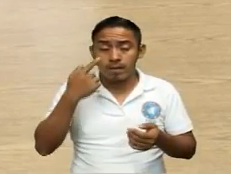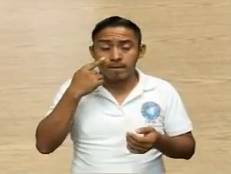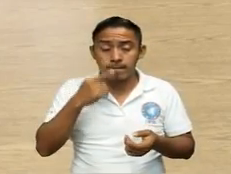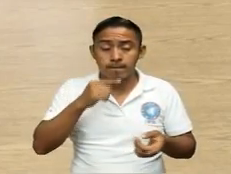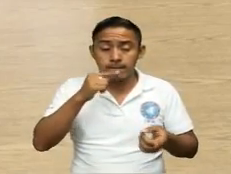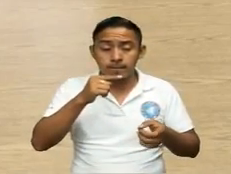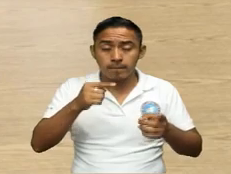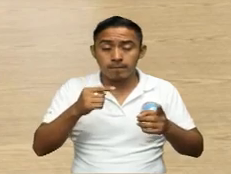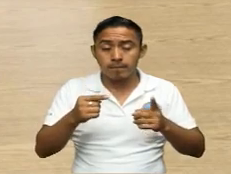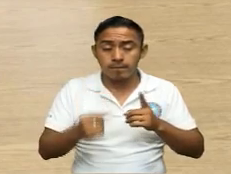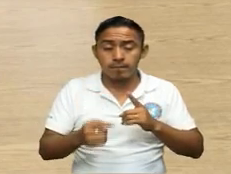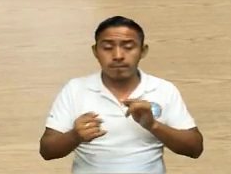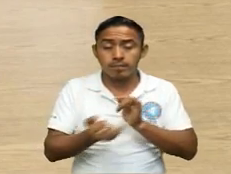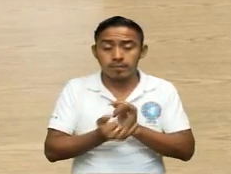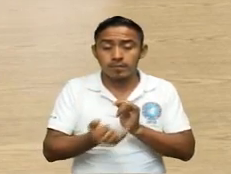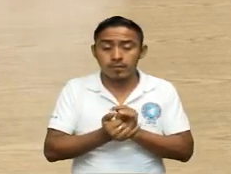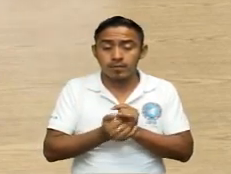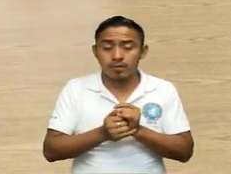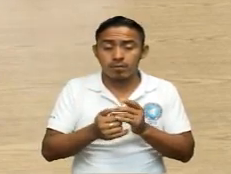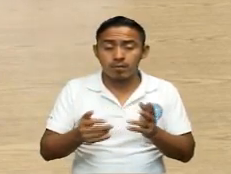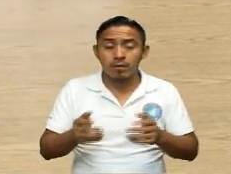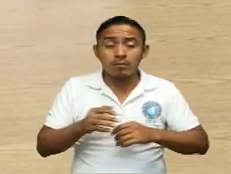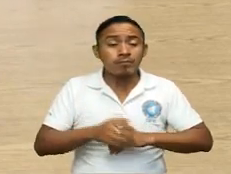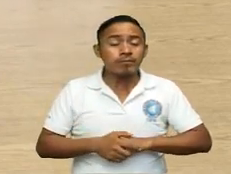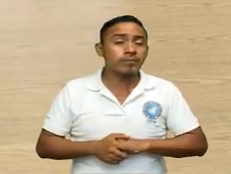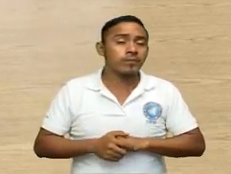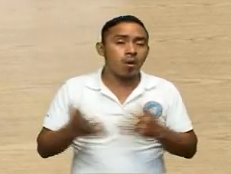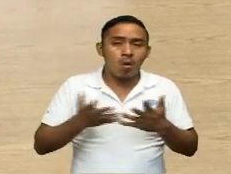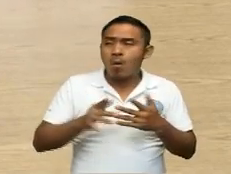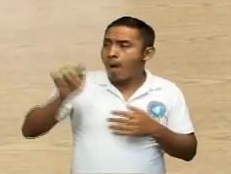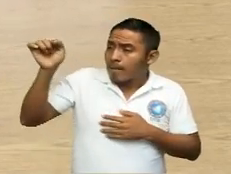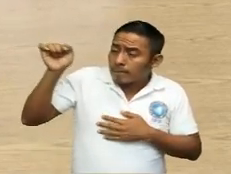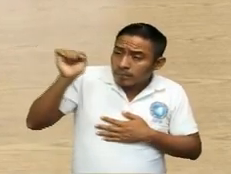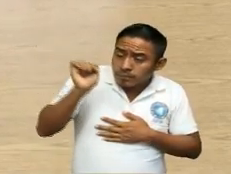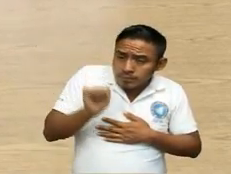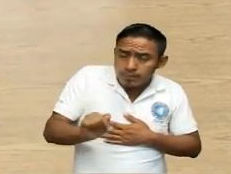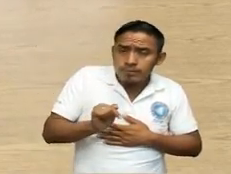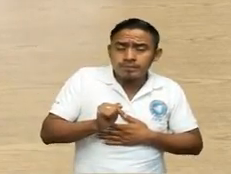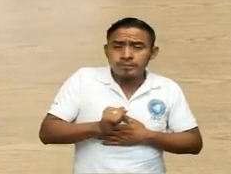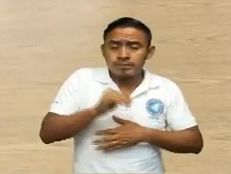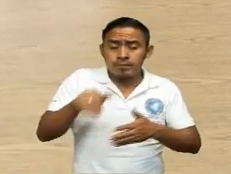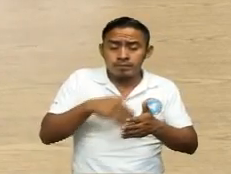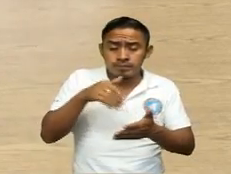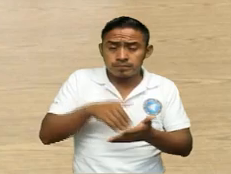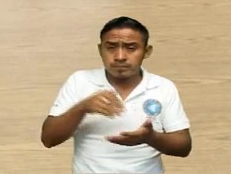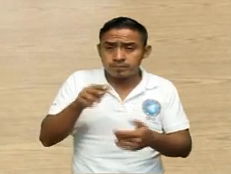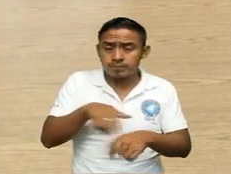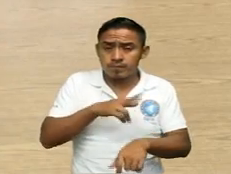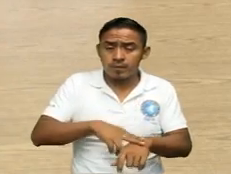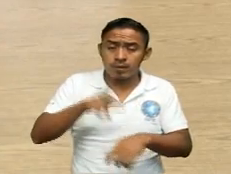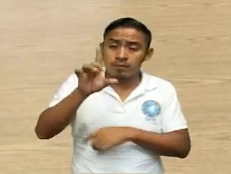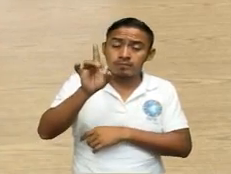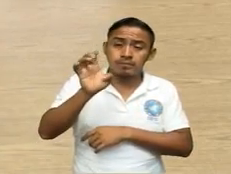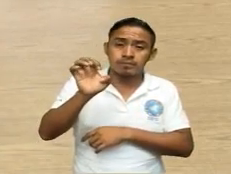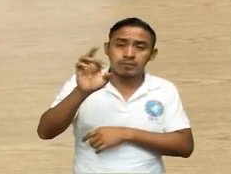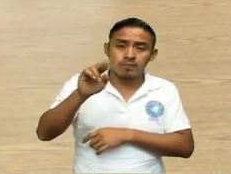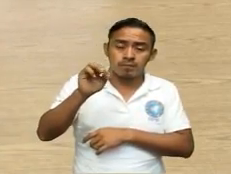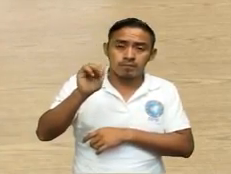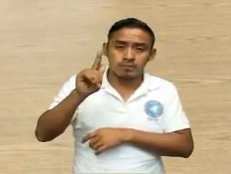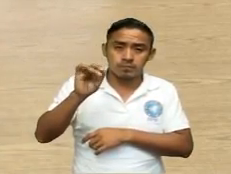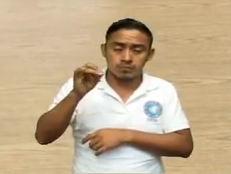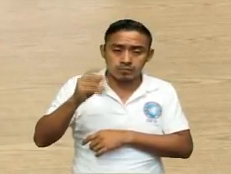de tela, porque si no caemos en lo mismo nuevamente. Ahora, ¿cómo pueden llegar aquí los pacientes, doctor, al Centro Nacional de Dermatología? Es un centro